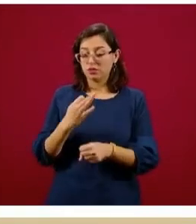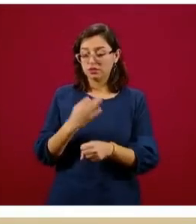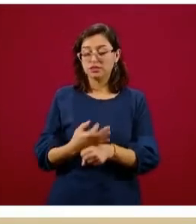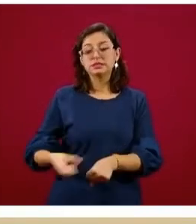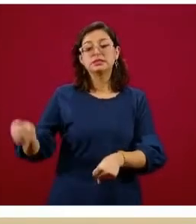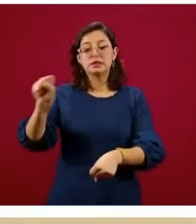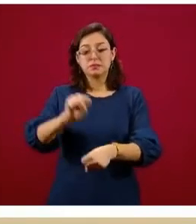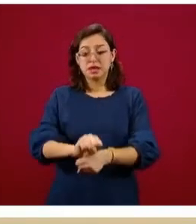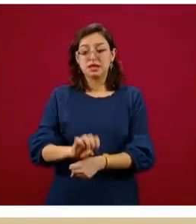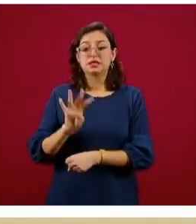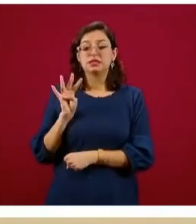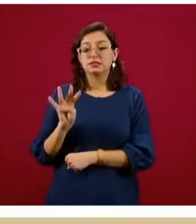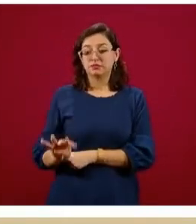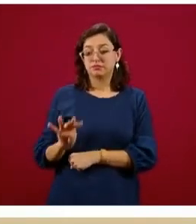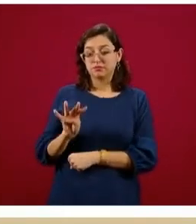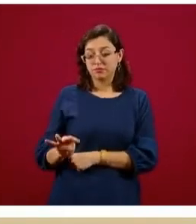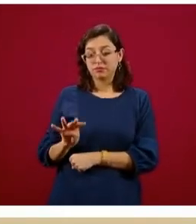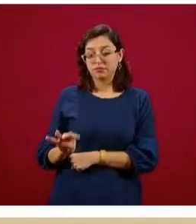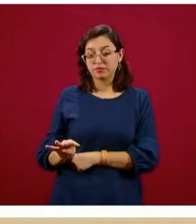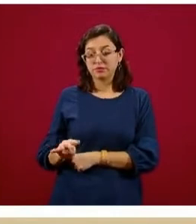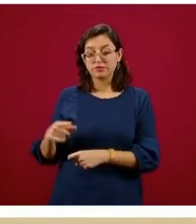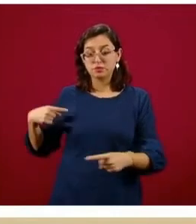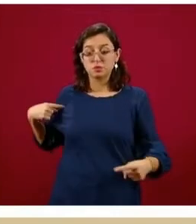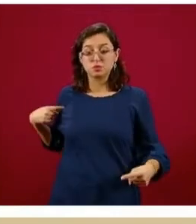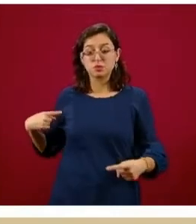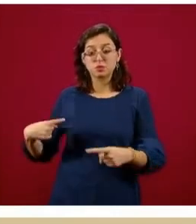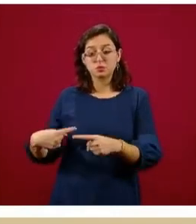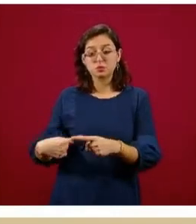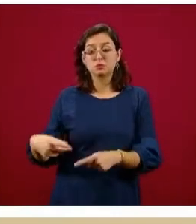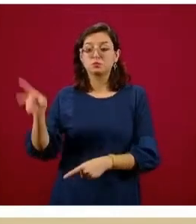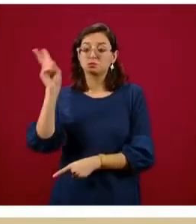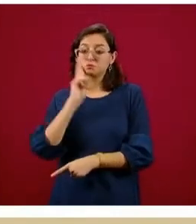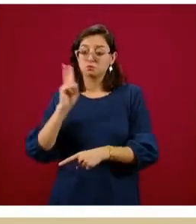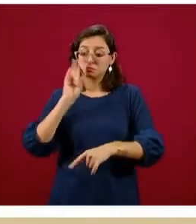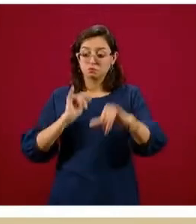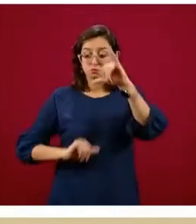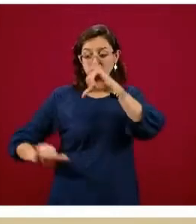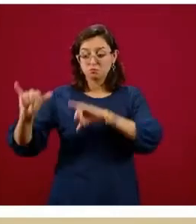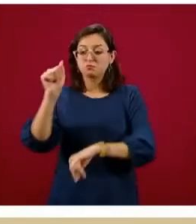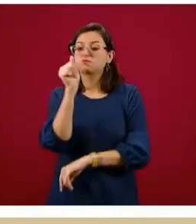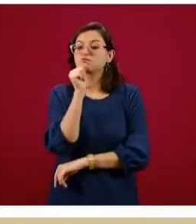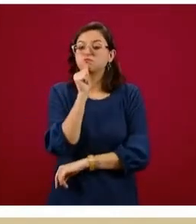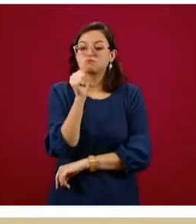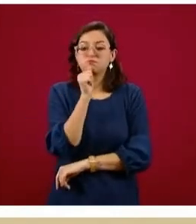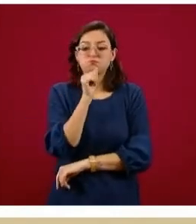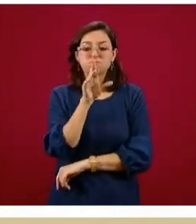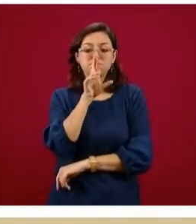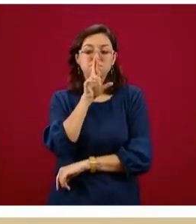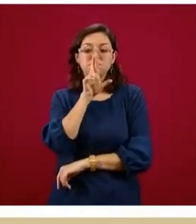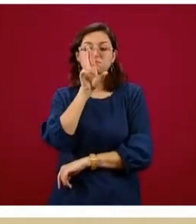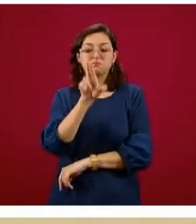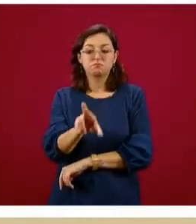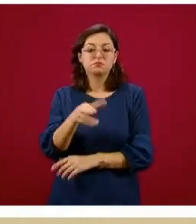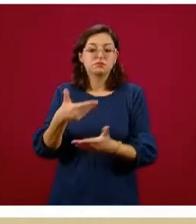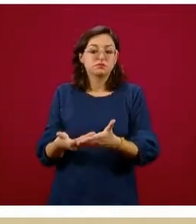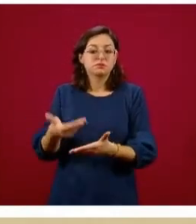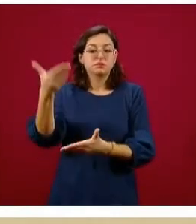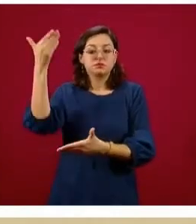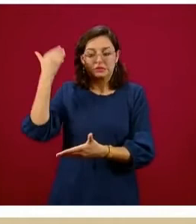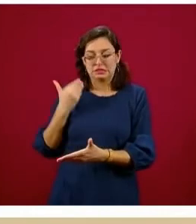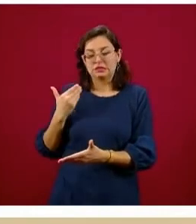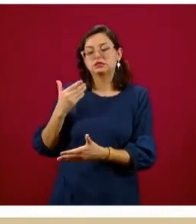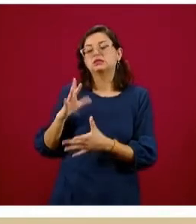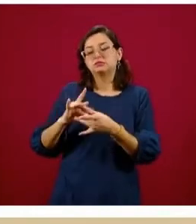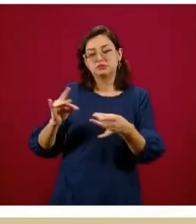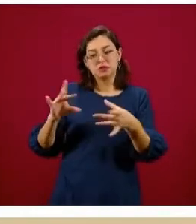19, por eso ven que la semana 19 es la que tiene menos pruebas procesadas. Si recuerdan, en gráficas previas veíamos las pruebas que estaban